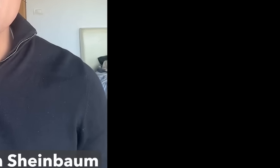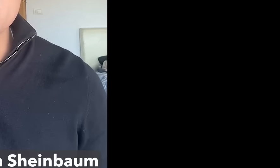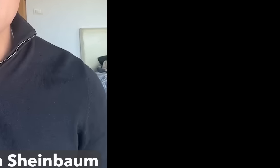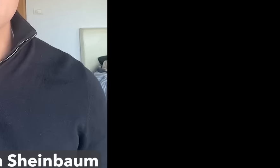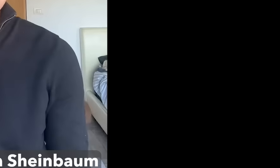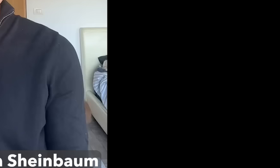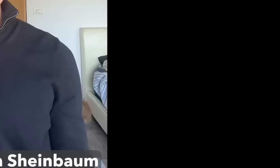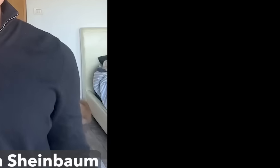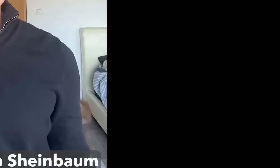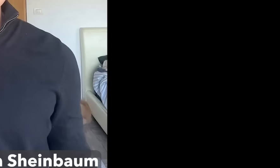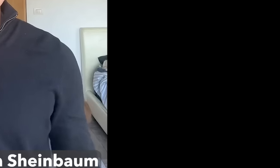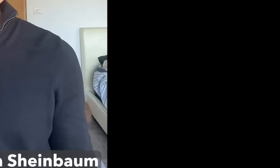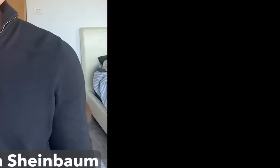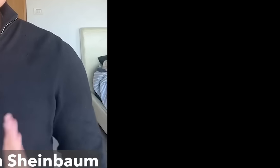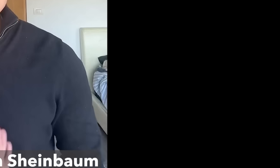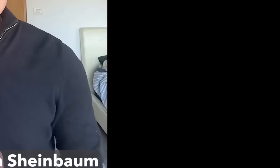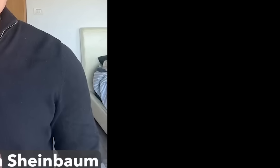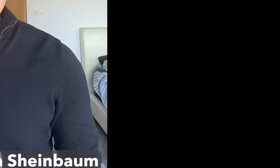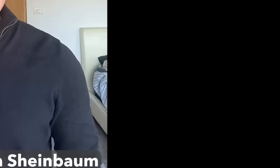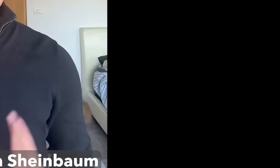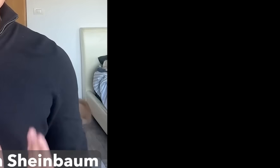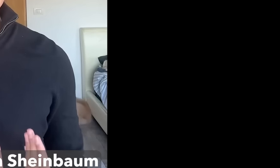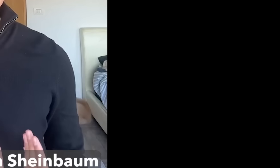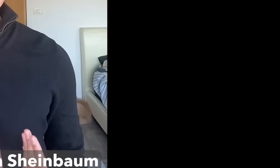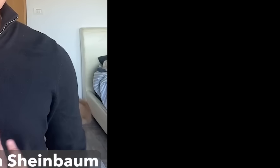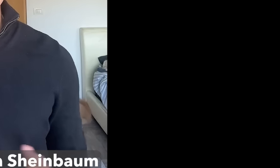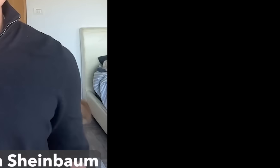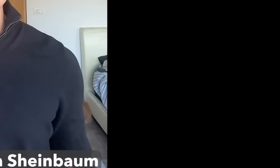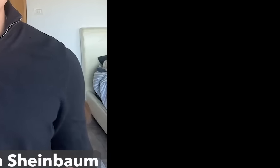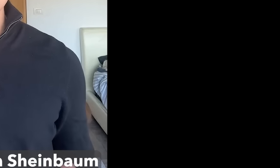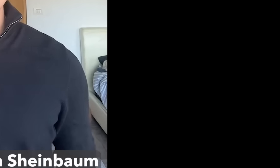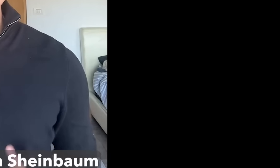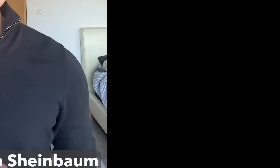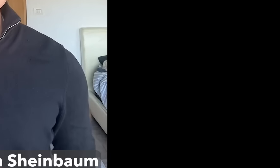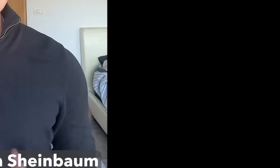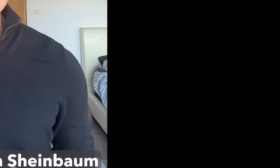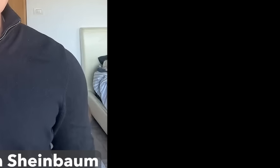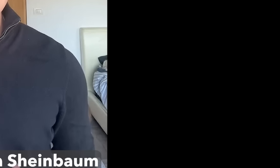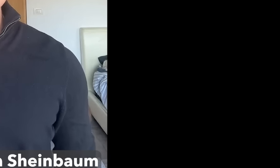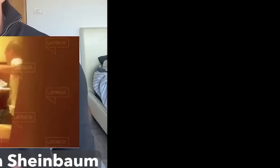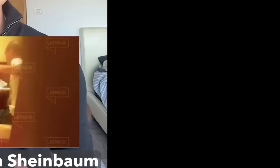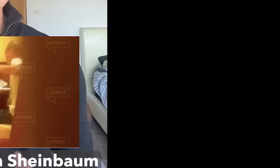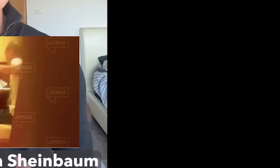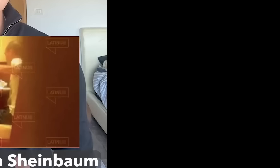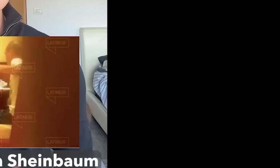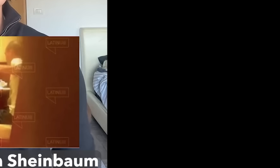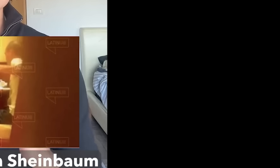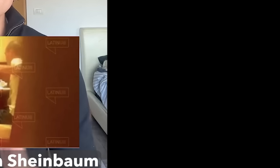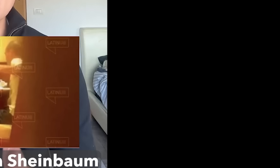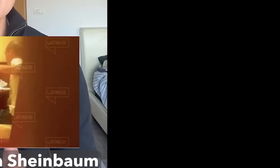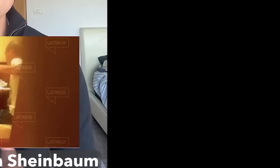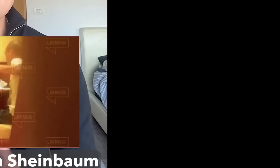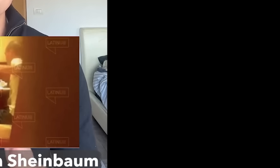tendrá esa denuncia. No tengo nada que esconder porque estoy orgulloso de mi trabajo y del equipo de jóvenes que me acompaña. Cuando las cosas son ilícitas, se ocupan sobres